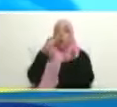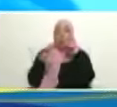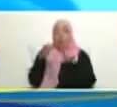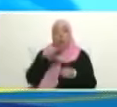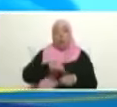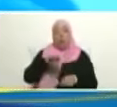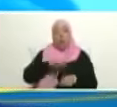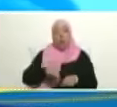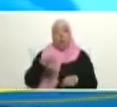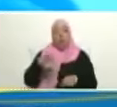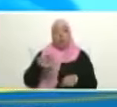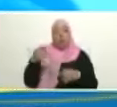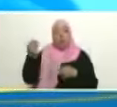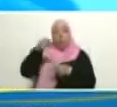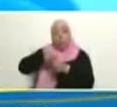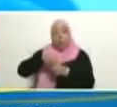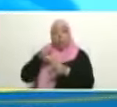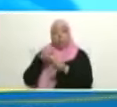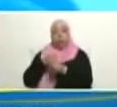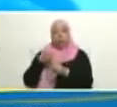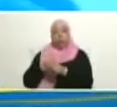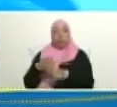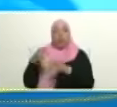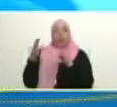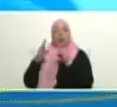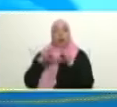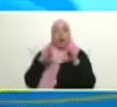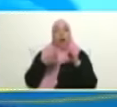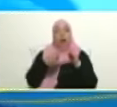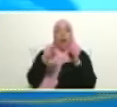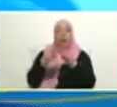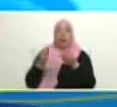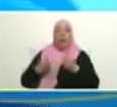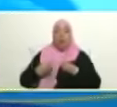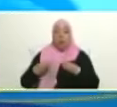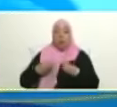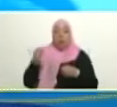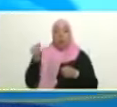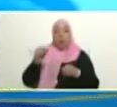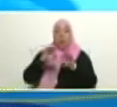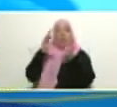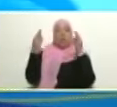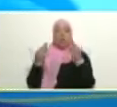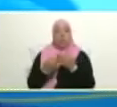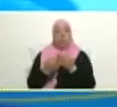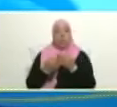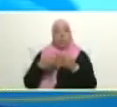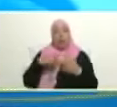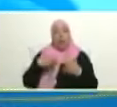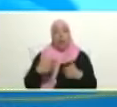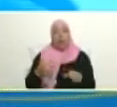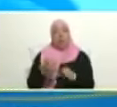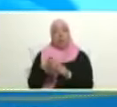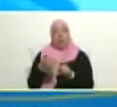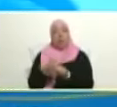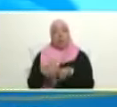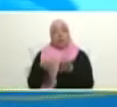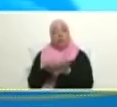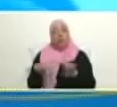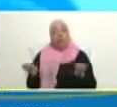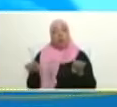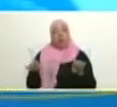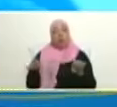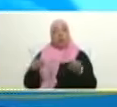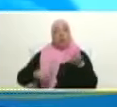social, de los ingresos, de la vivienda para los funcionarios y su familia, de la salud, de la educación,